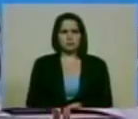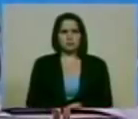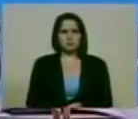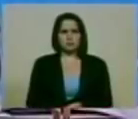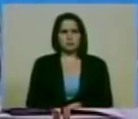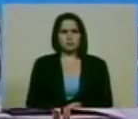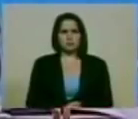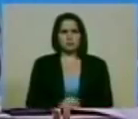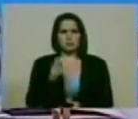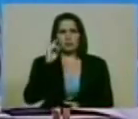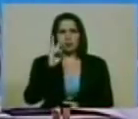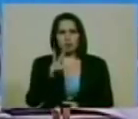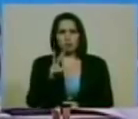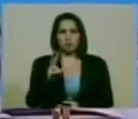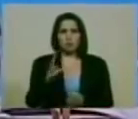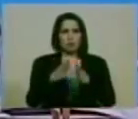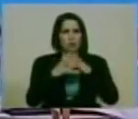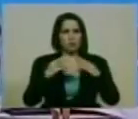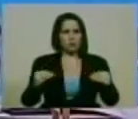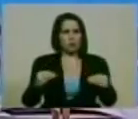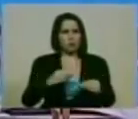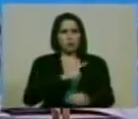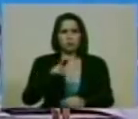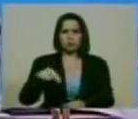camarada, Isis, nosotros,